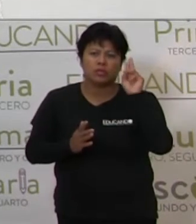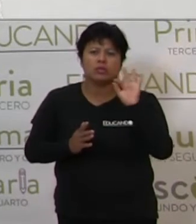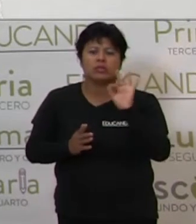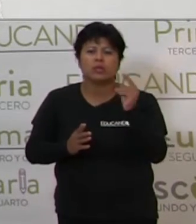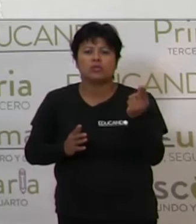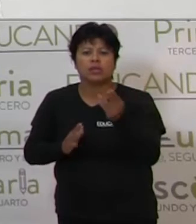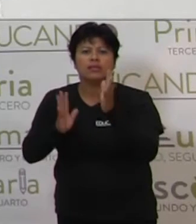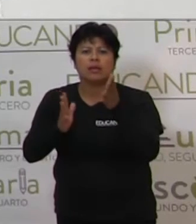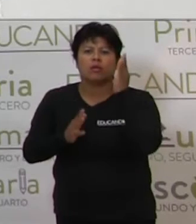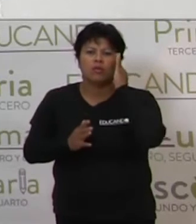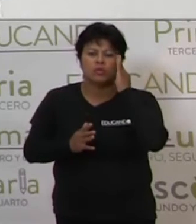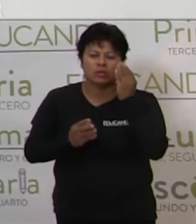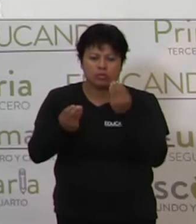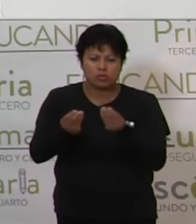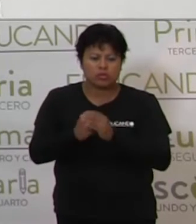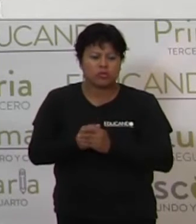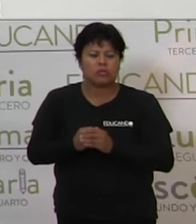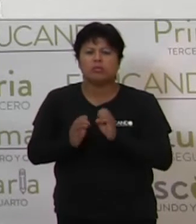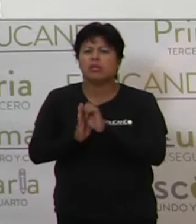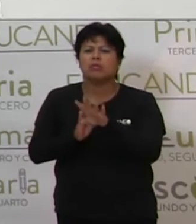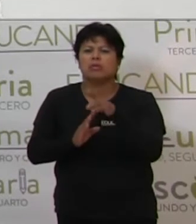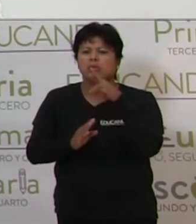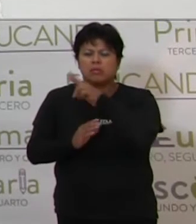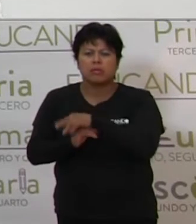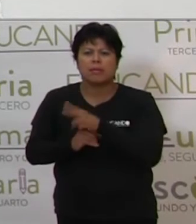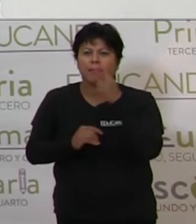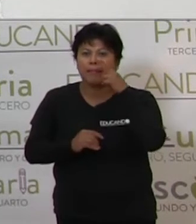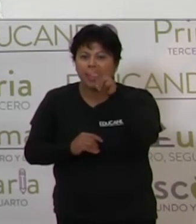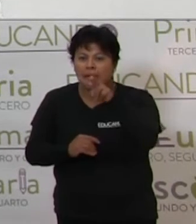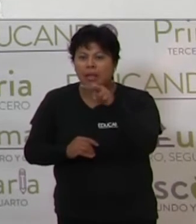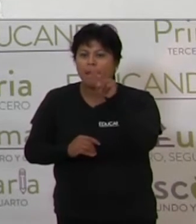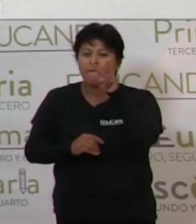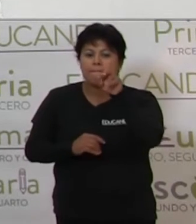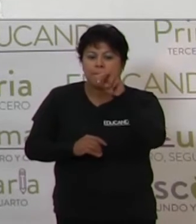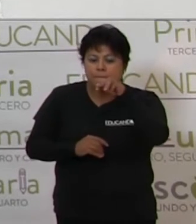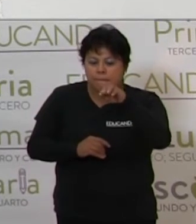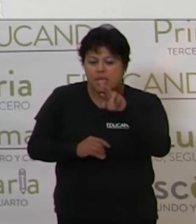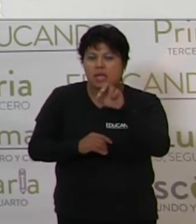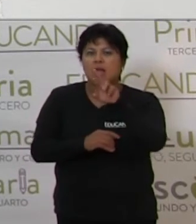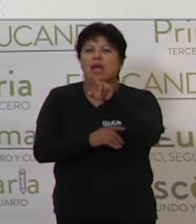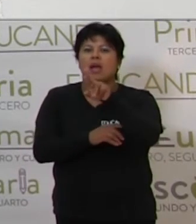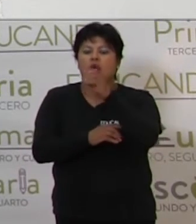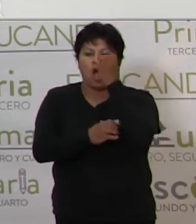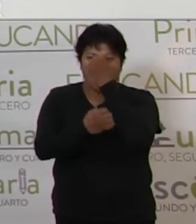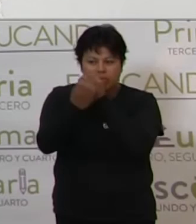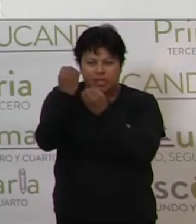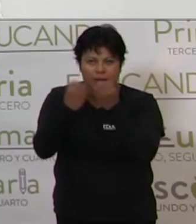conocen muchos. Por ejemplo, uno rápidamente es ver, mirar, observar.